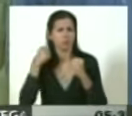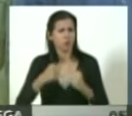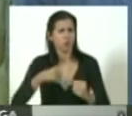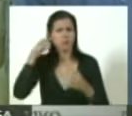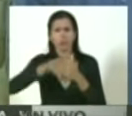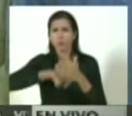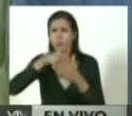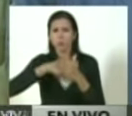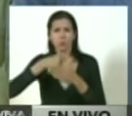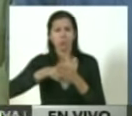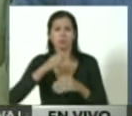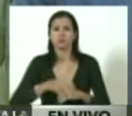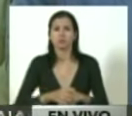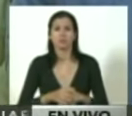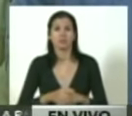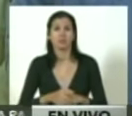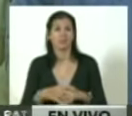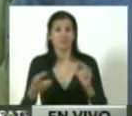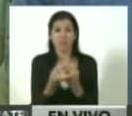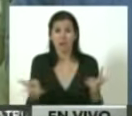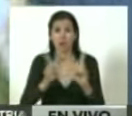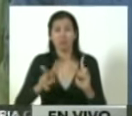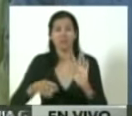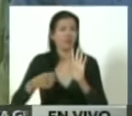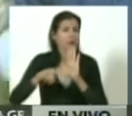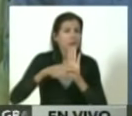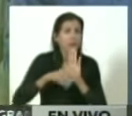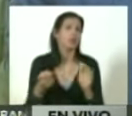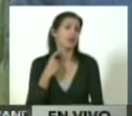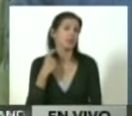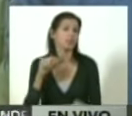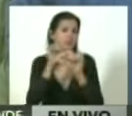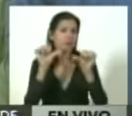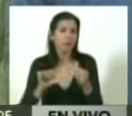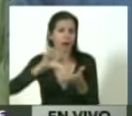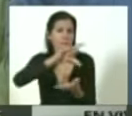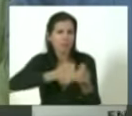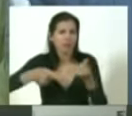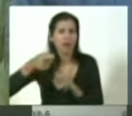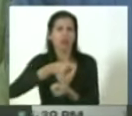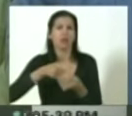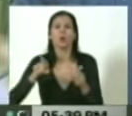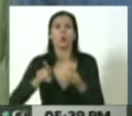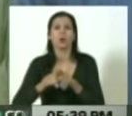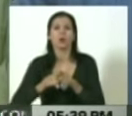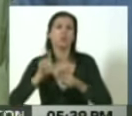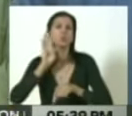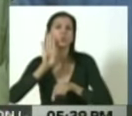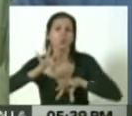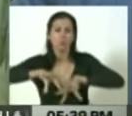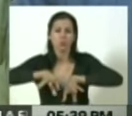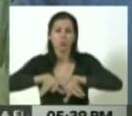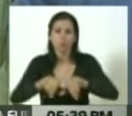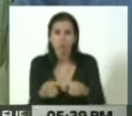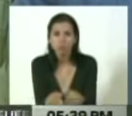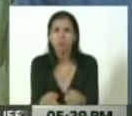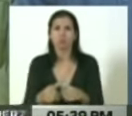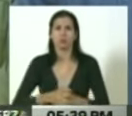implacablemente los antivalores heredados del modelo capitalista, como la corrupción,